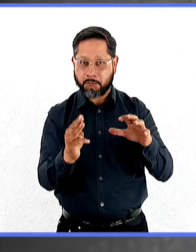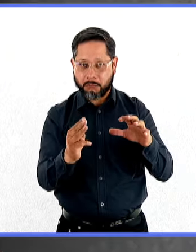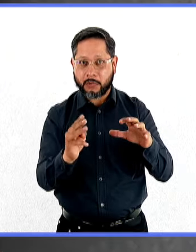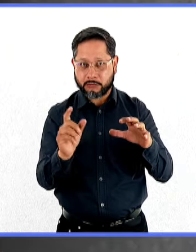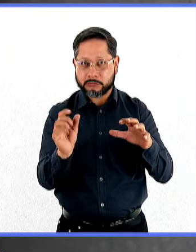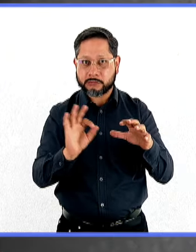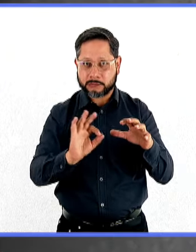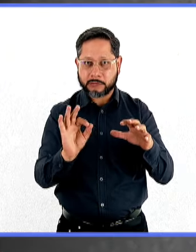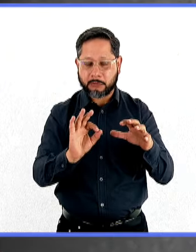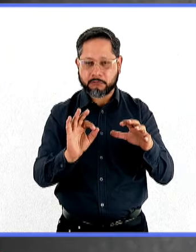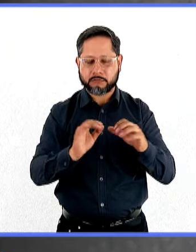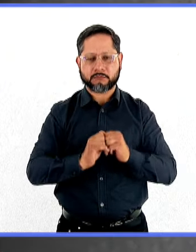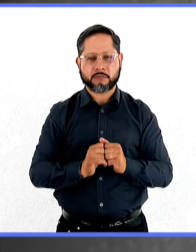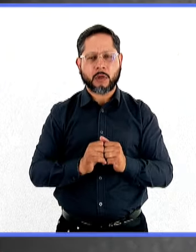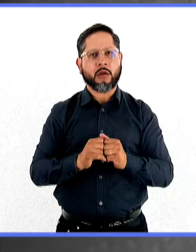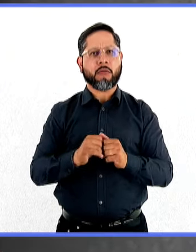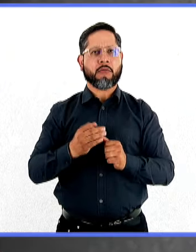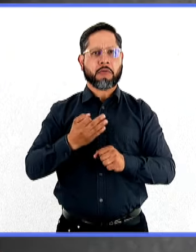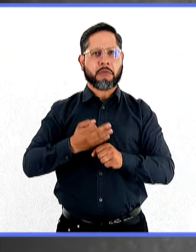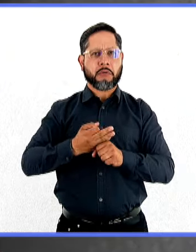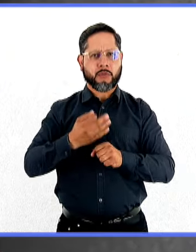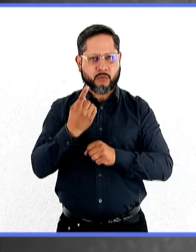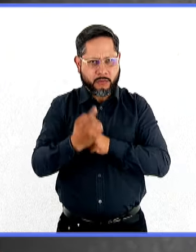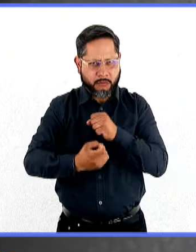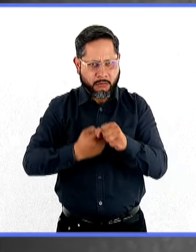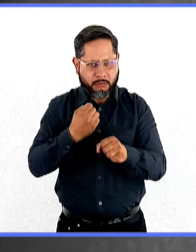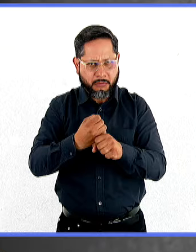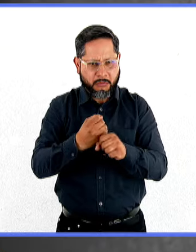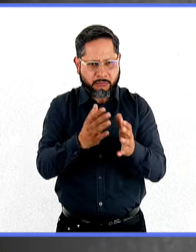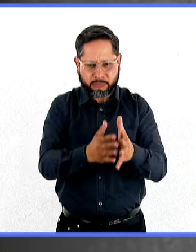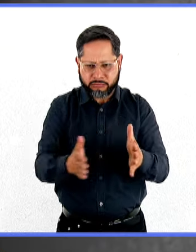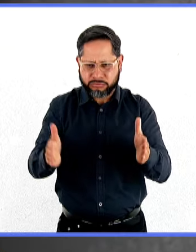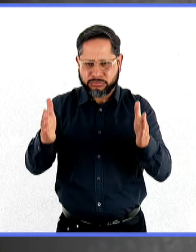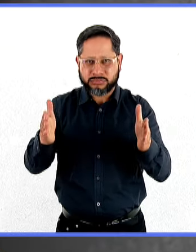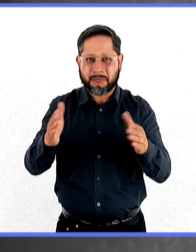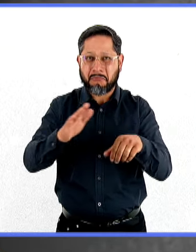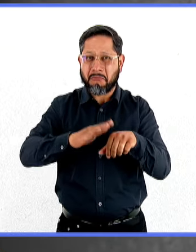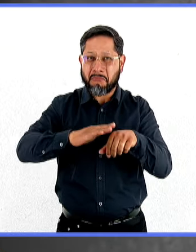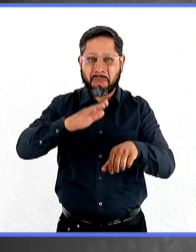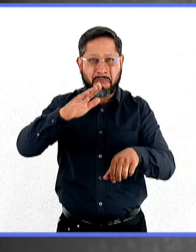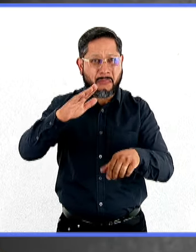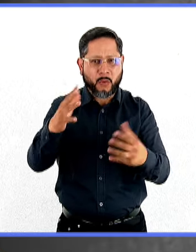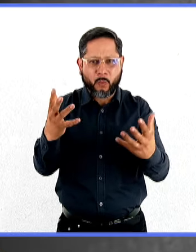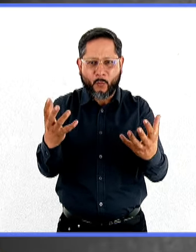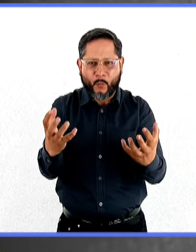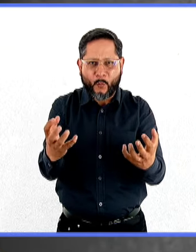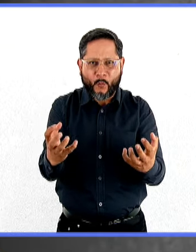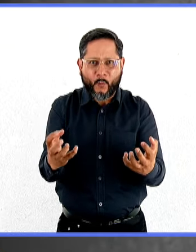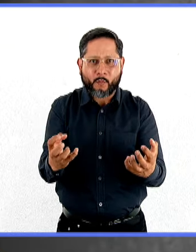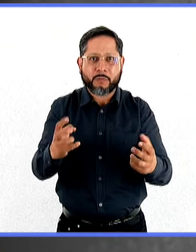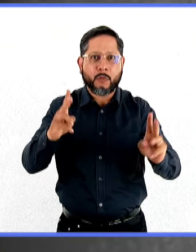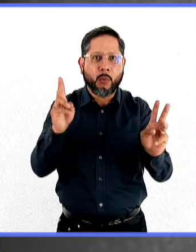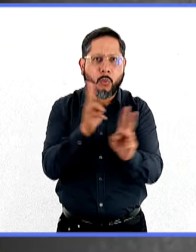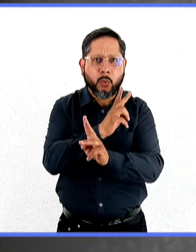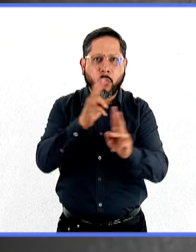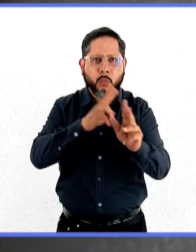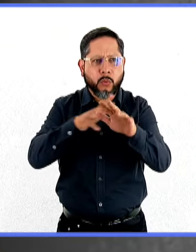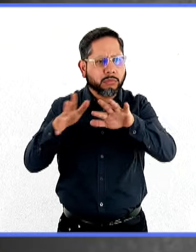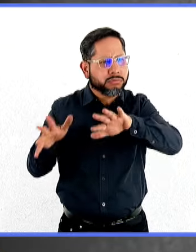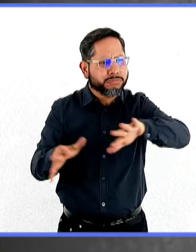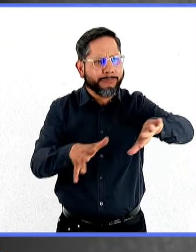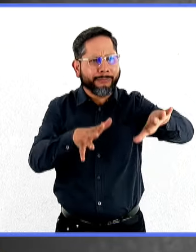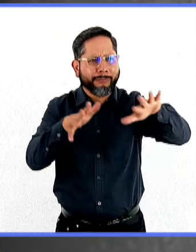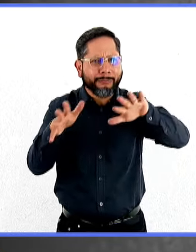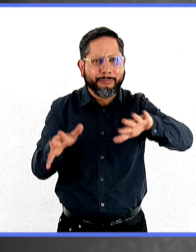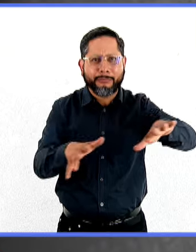excepcional las condiciones en este año fue un año más más seco con más viento eh con